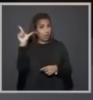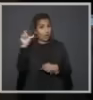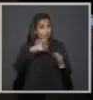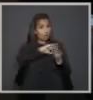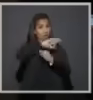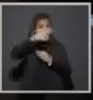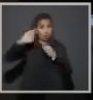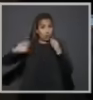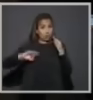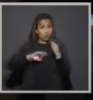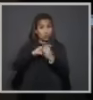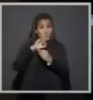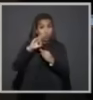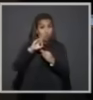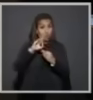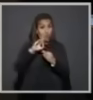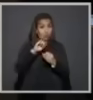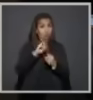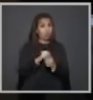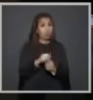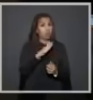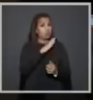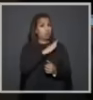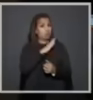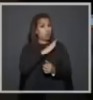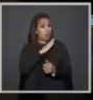pública. Tengo el apoyo de muy buenos economistas,